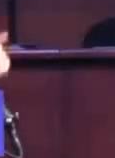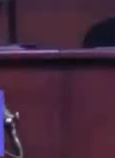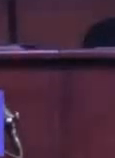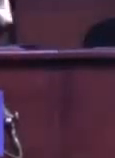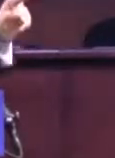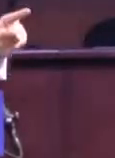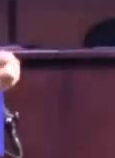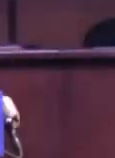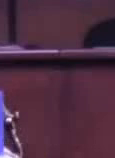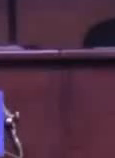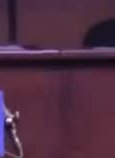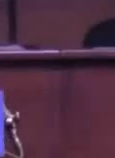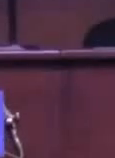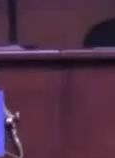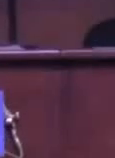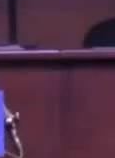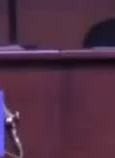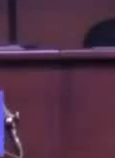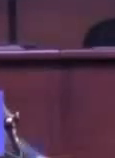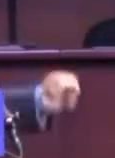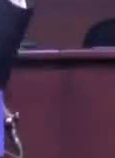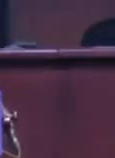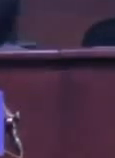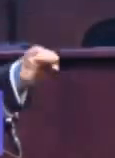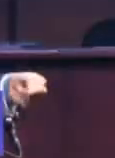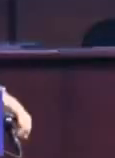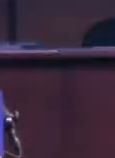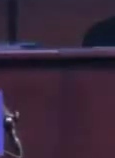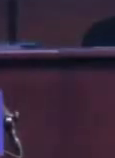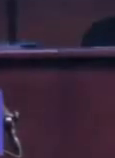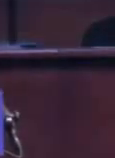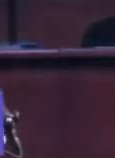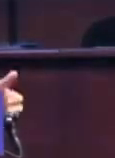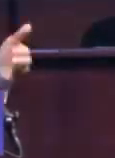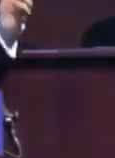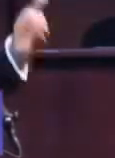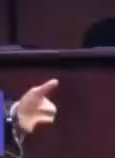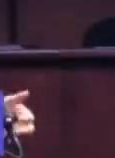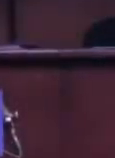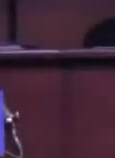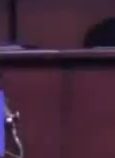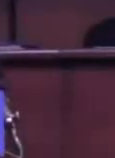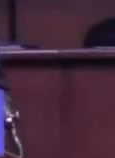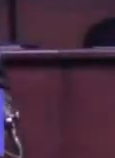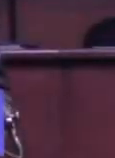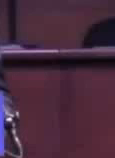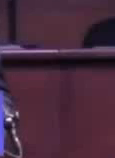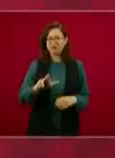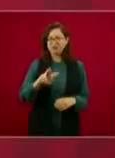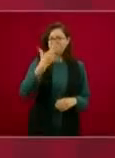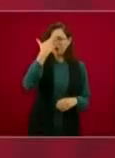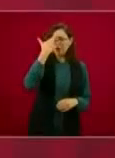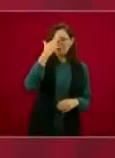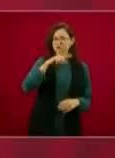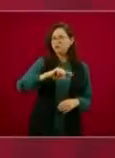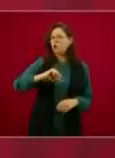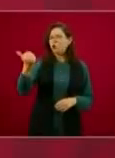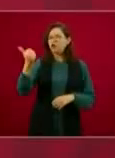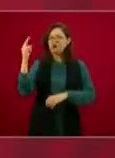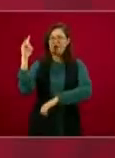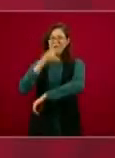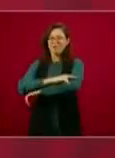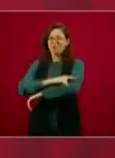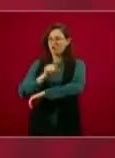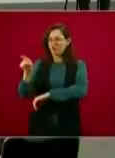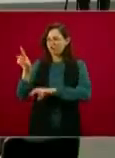Tribunal Electoral y no solo por el Tribunal Electoral, por él mismo. Él mismo dijo, ¿y sí? Por supuesto que sí. Ah, bueno, y es que efectivamente,